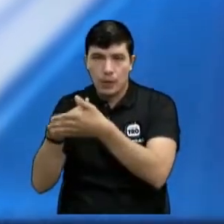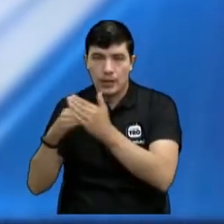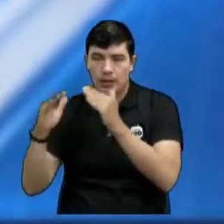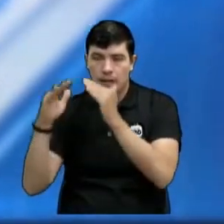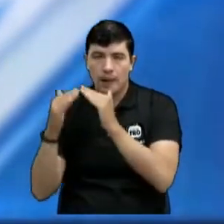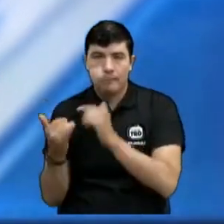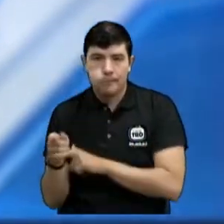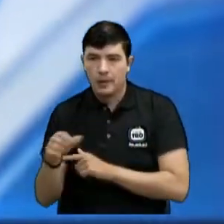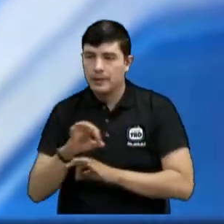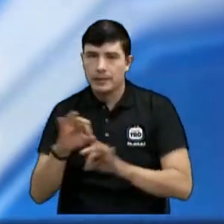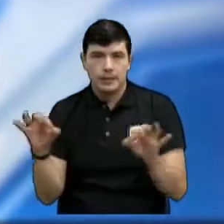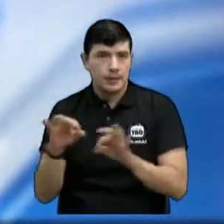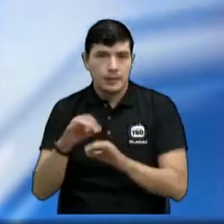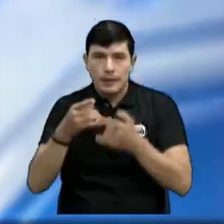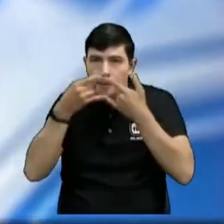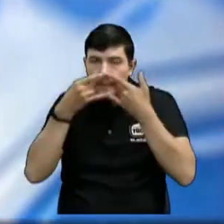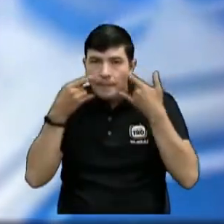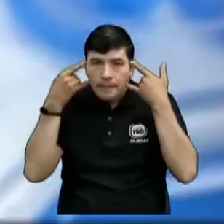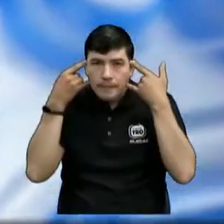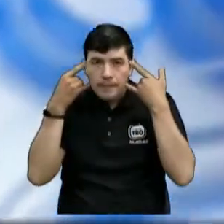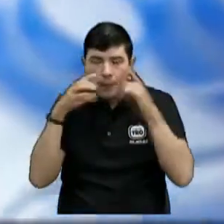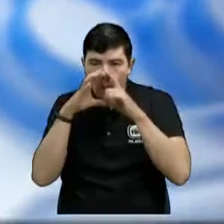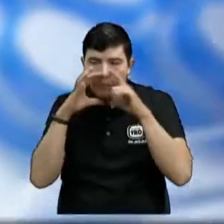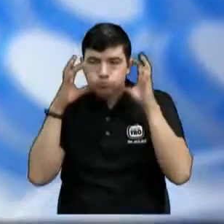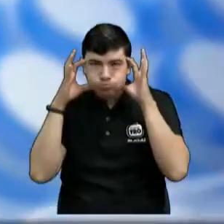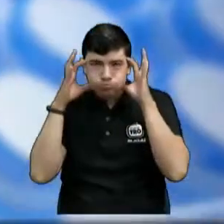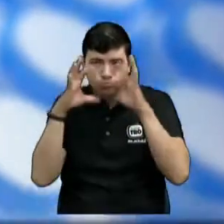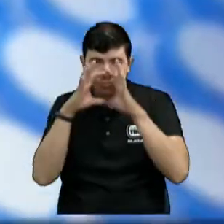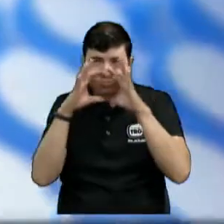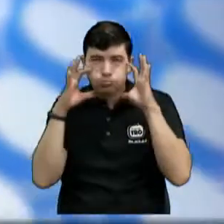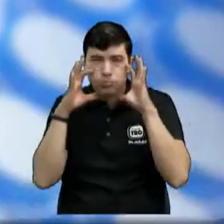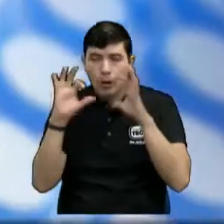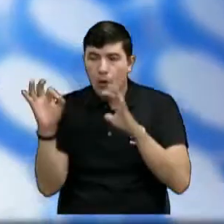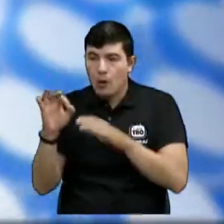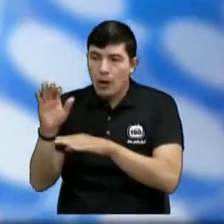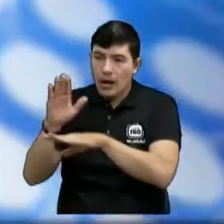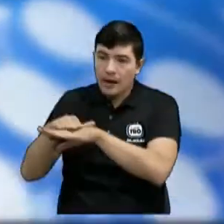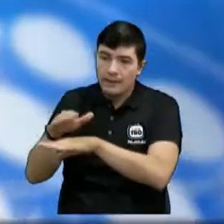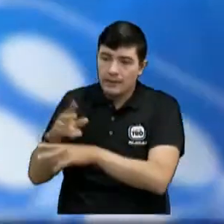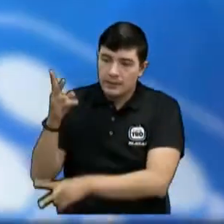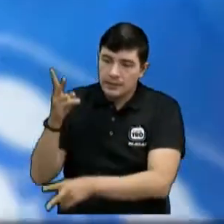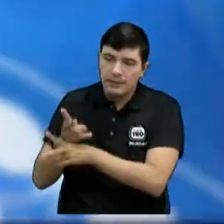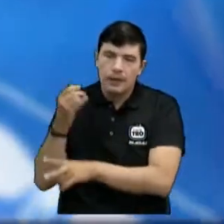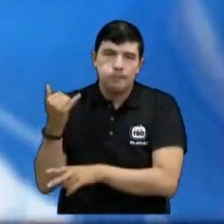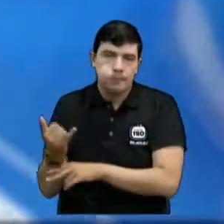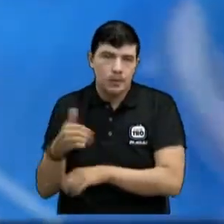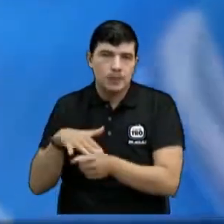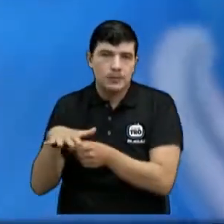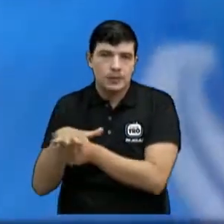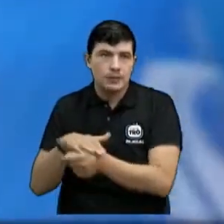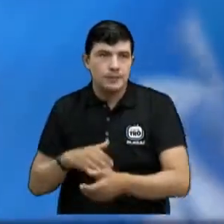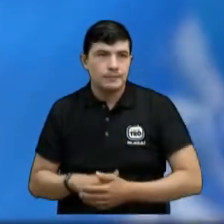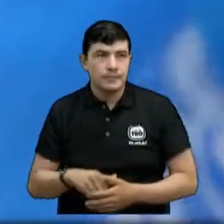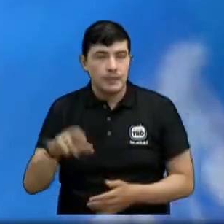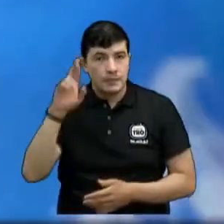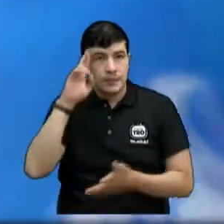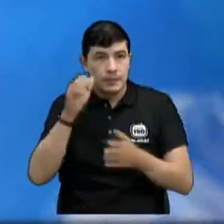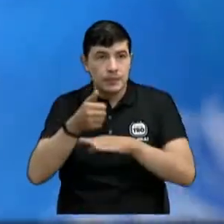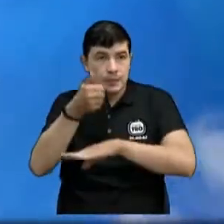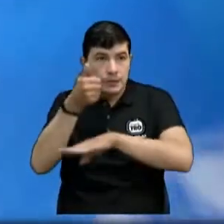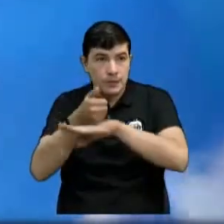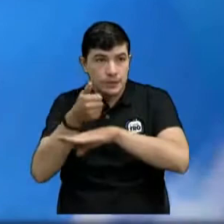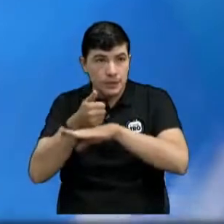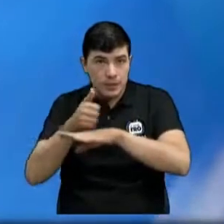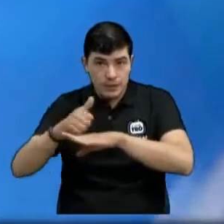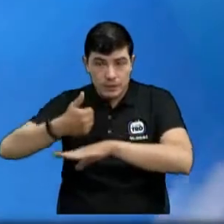su respectivo bozal, sin un aviso de peligro, lo que generó el accidente. Las autoridades llegaron hasta el lugar